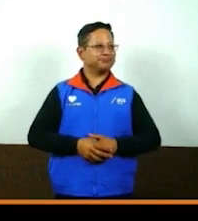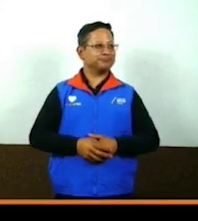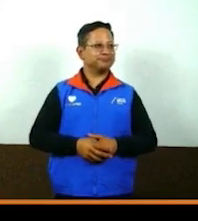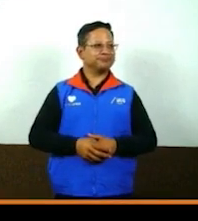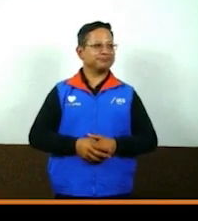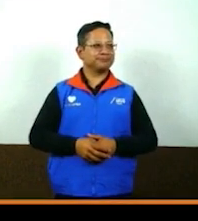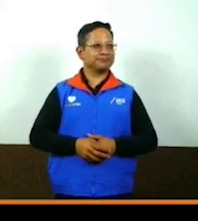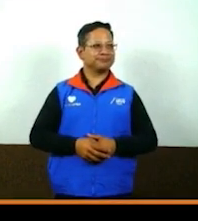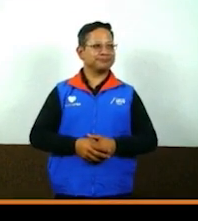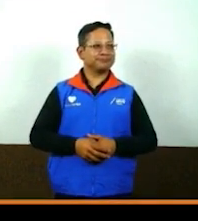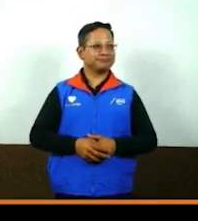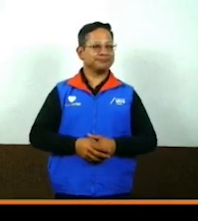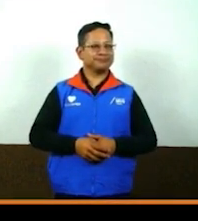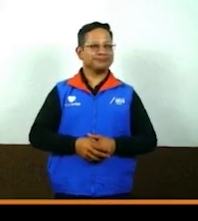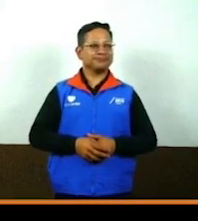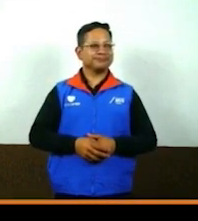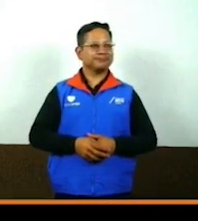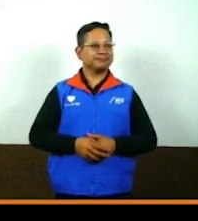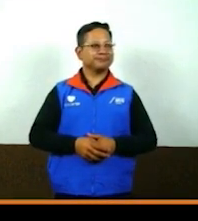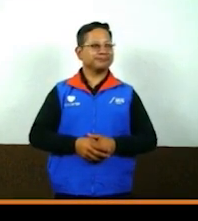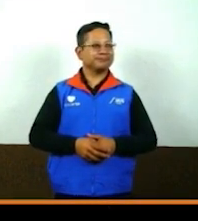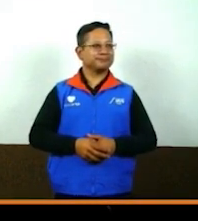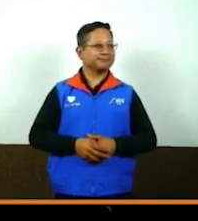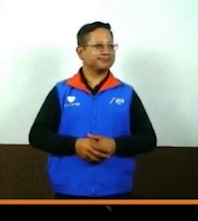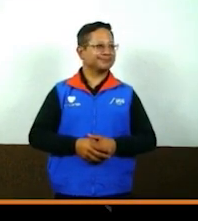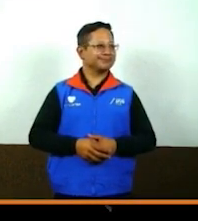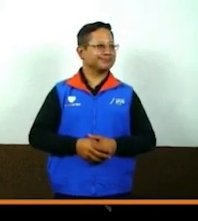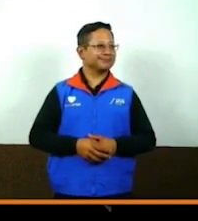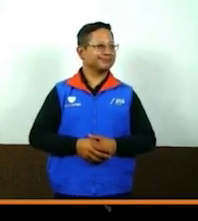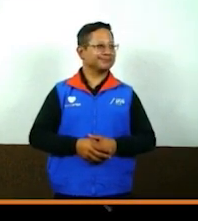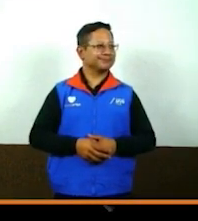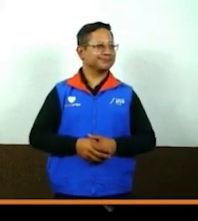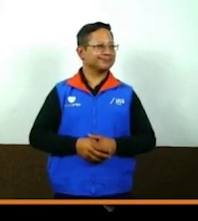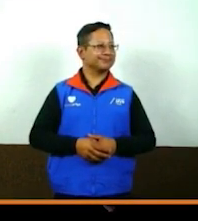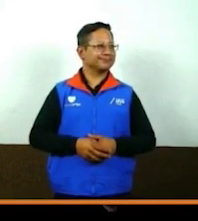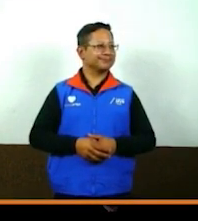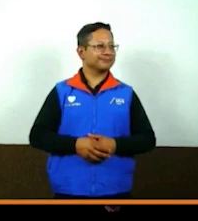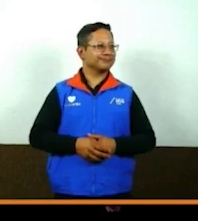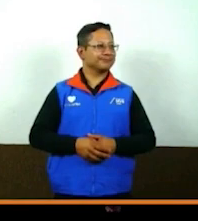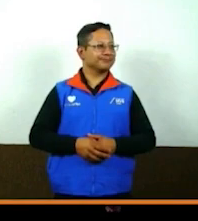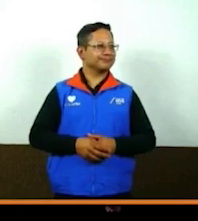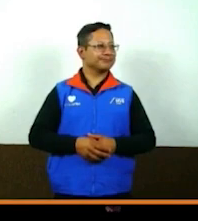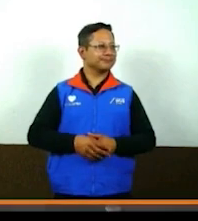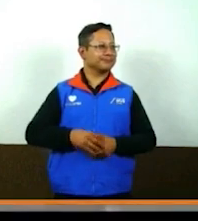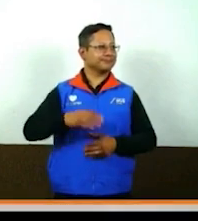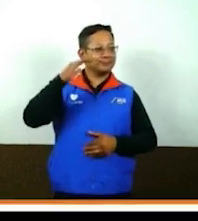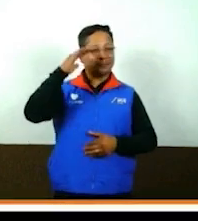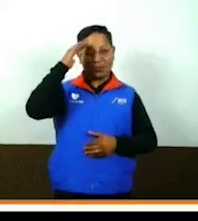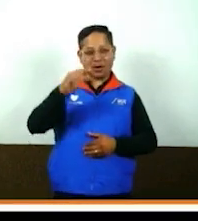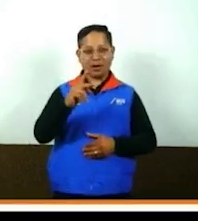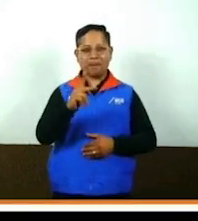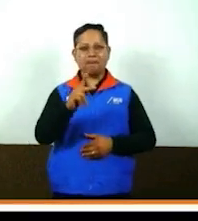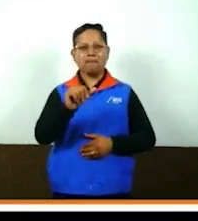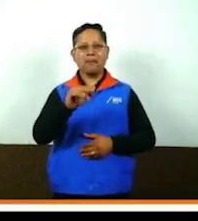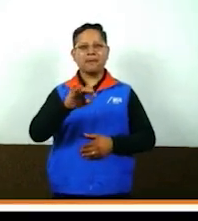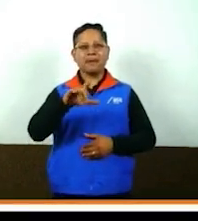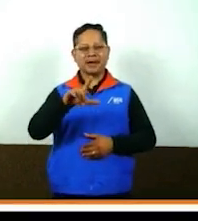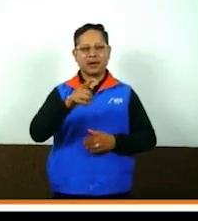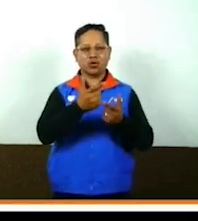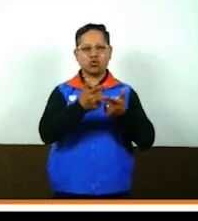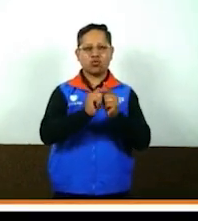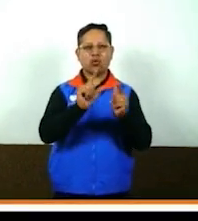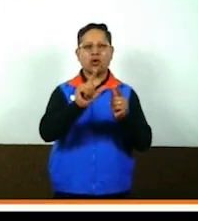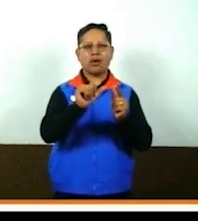Hola, Hola, Pamela Orozco, de Grupo Lala,